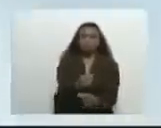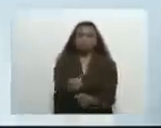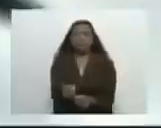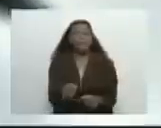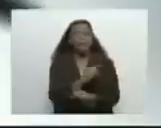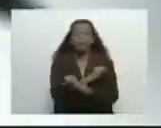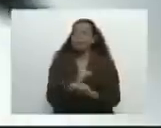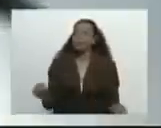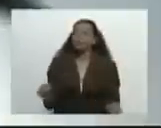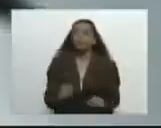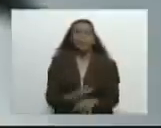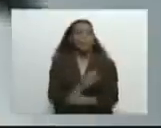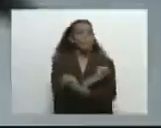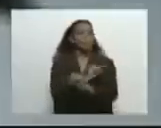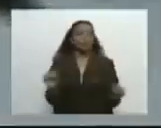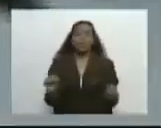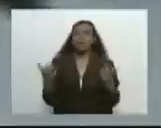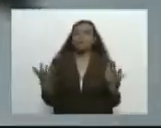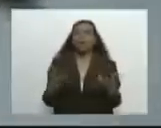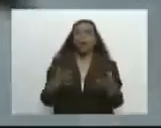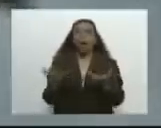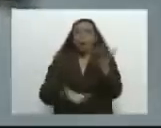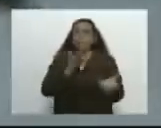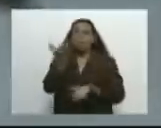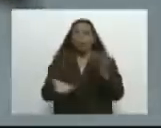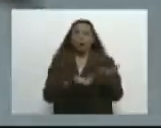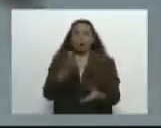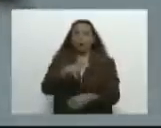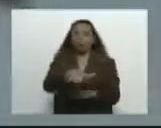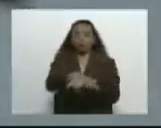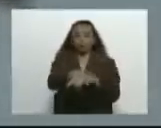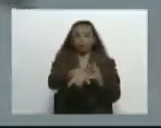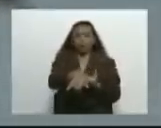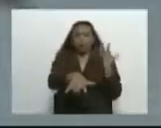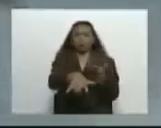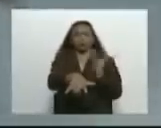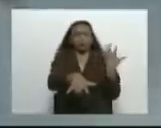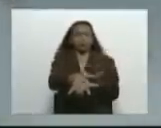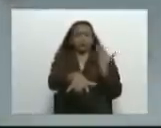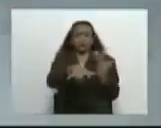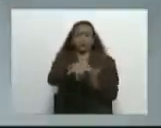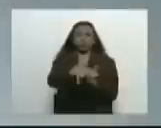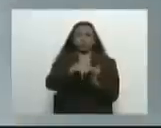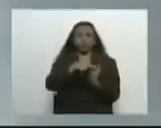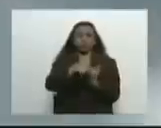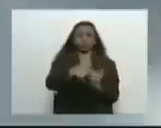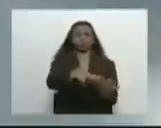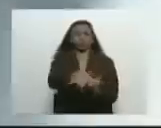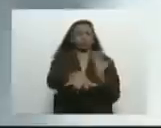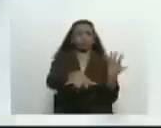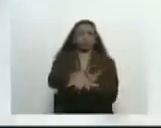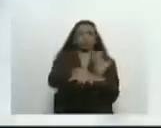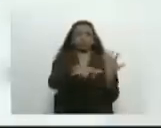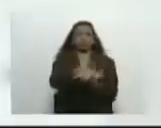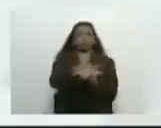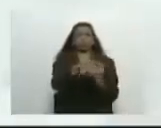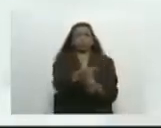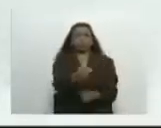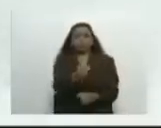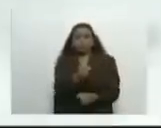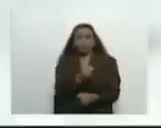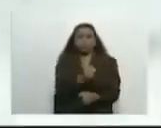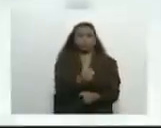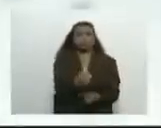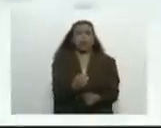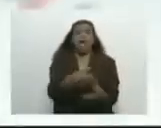imposible a causa del fuego y los daños que se ocasionaron dentro del sistema de control de vuelo del avión y tuvieron que